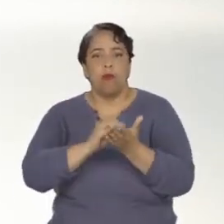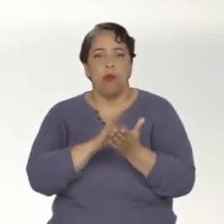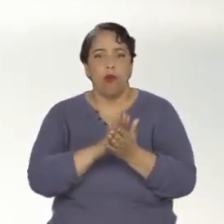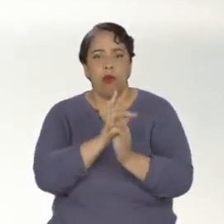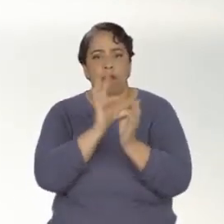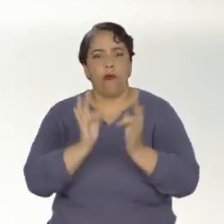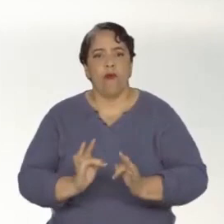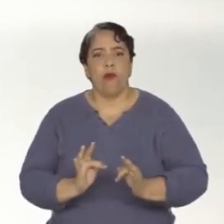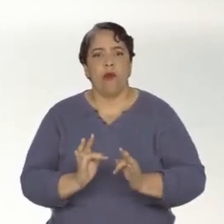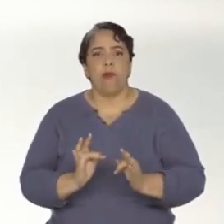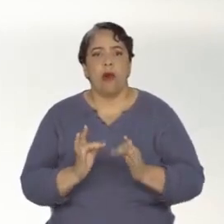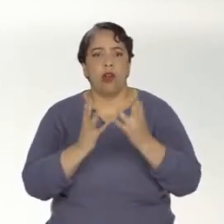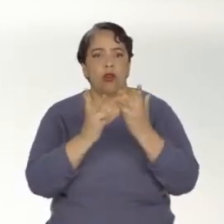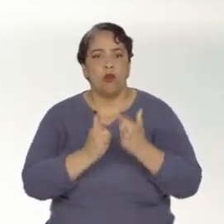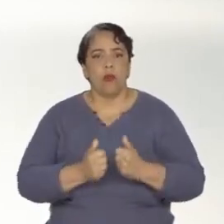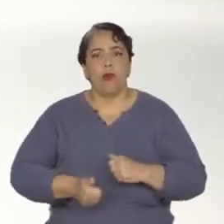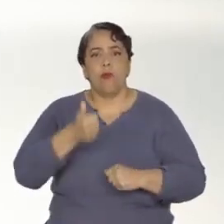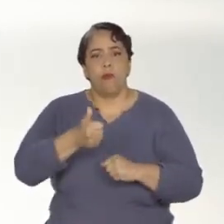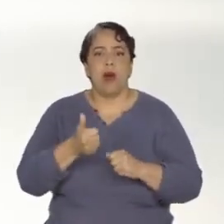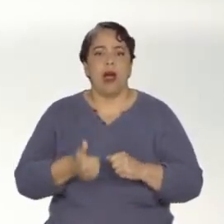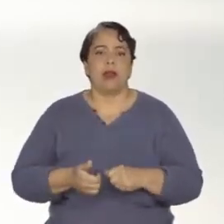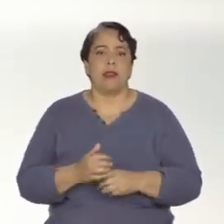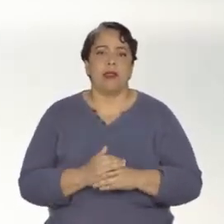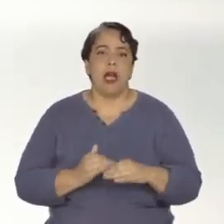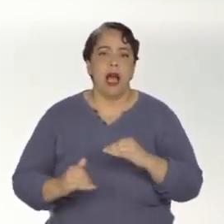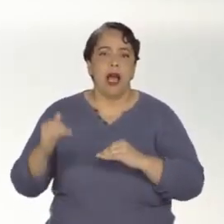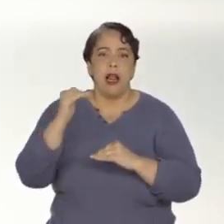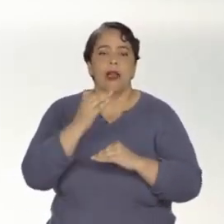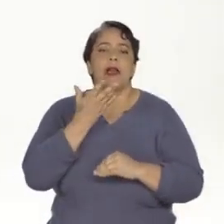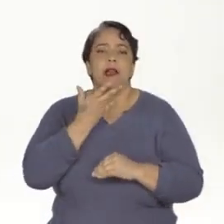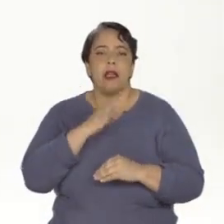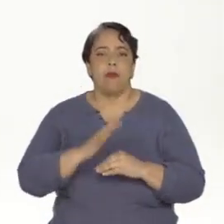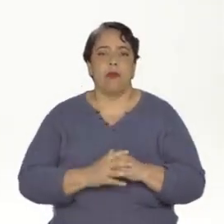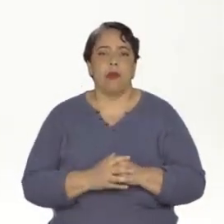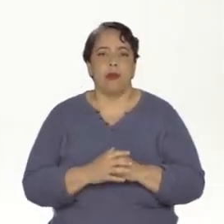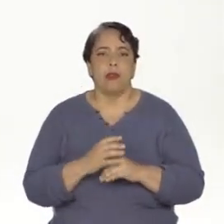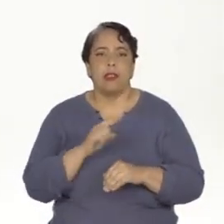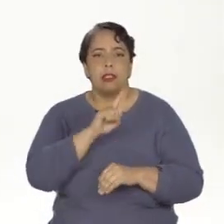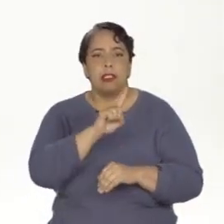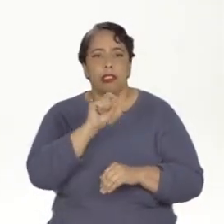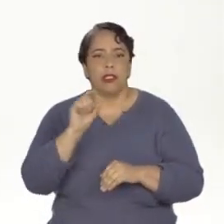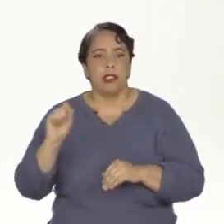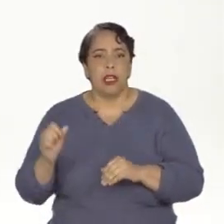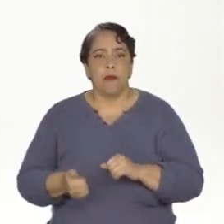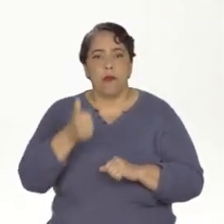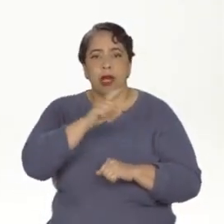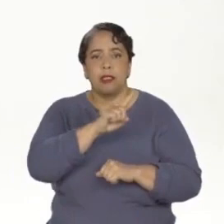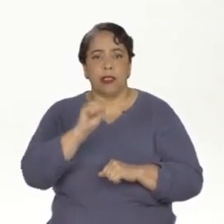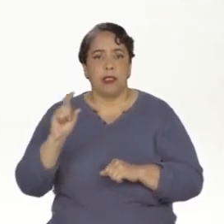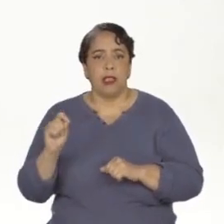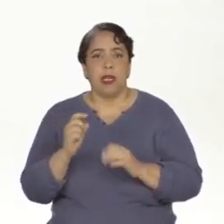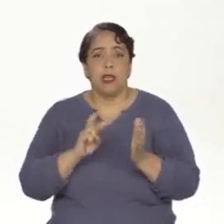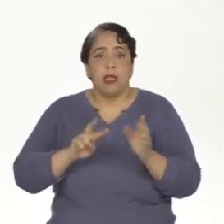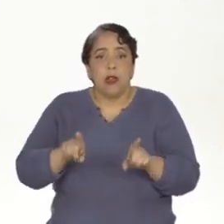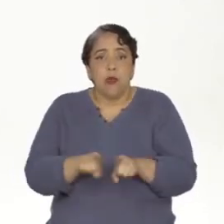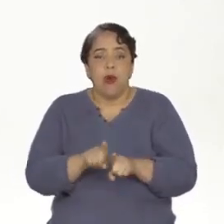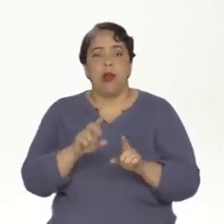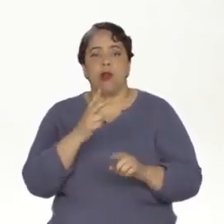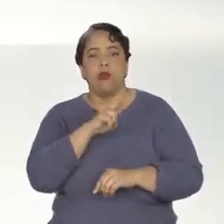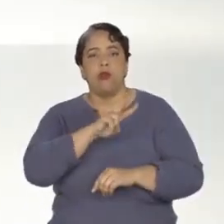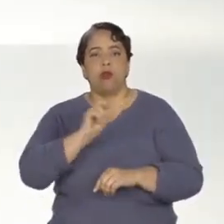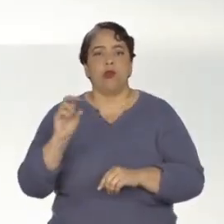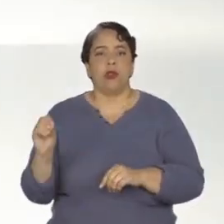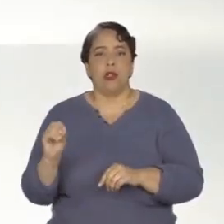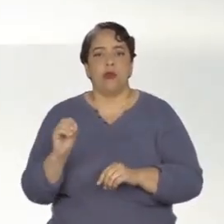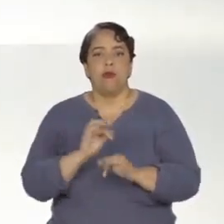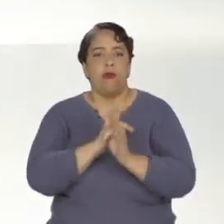emplear este modo de cantidades más altas. Por ejemplo, 100 más 100 son 200.